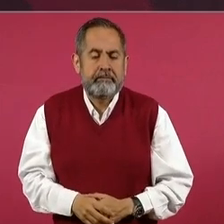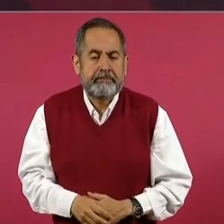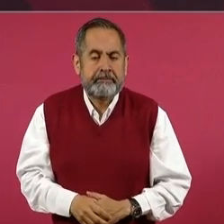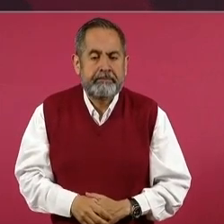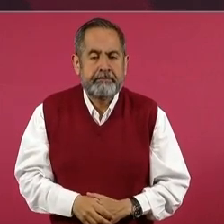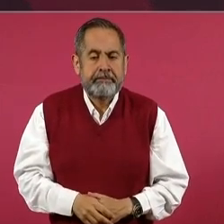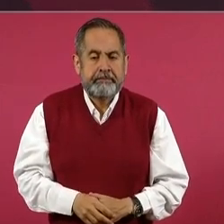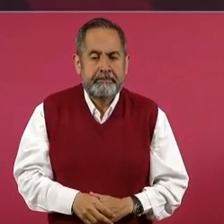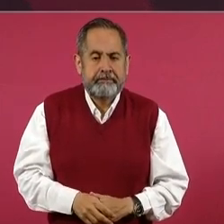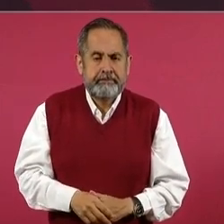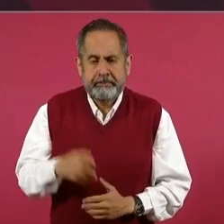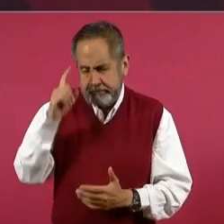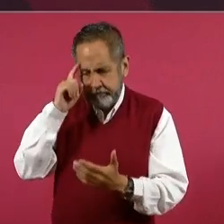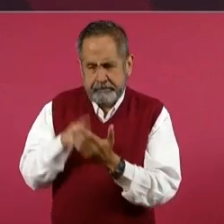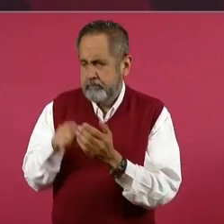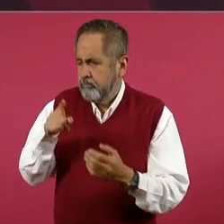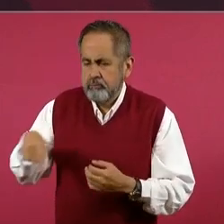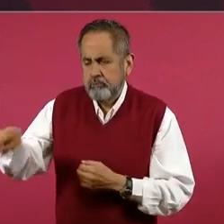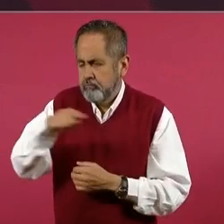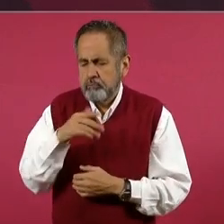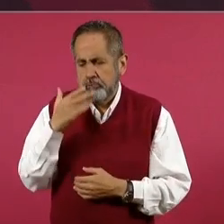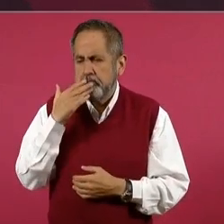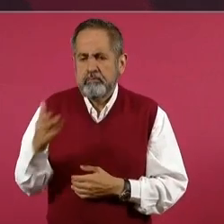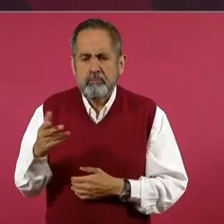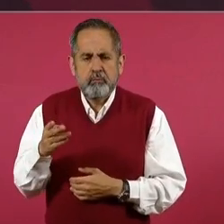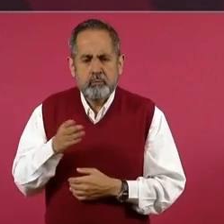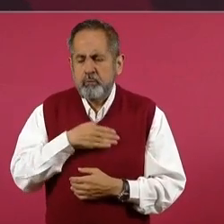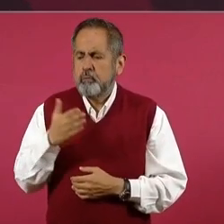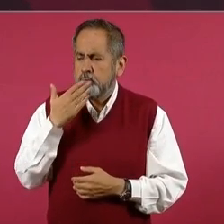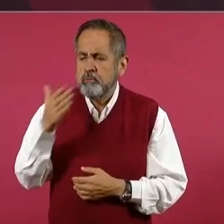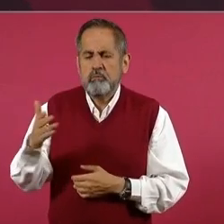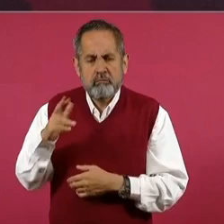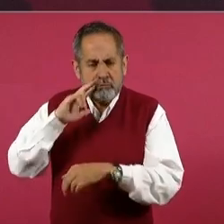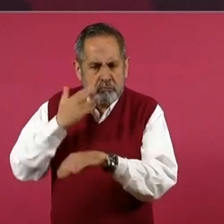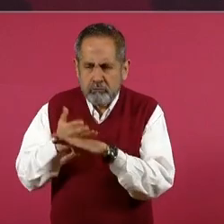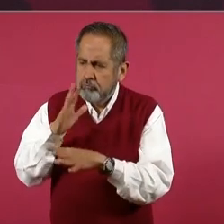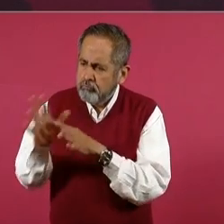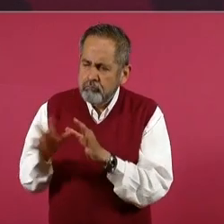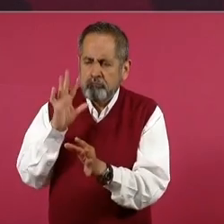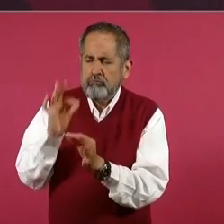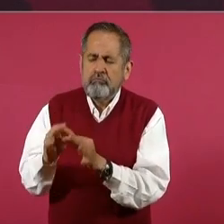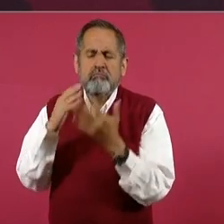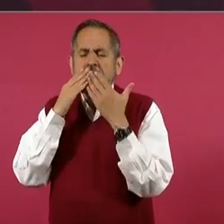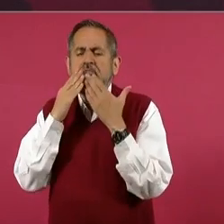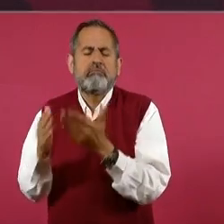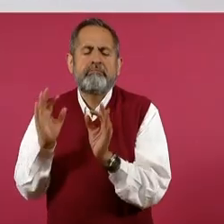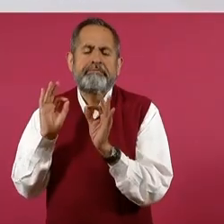Creo que van a hacer un buen papel, un buen